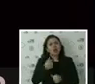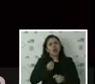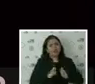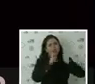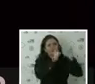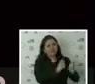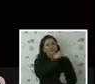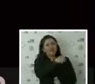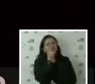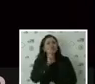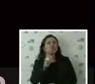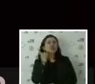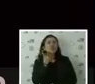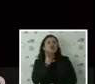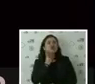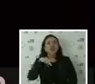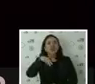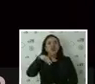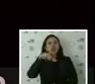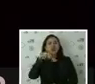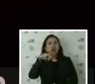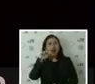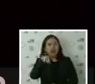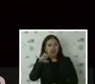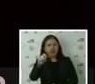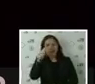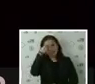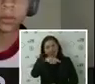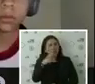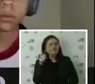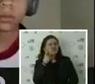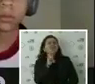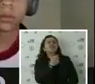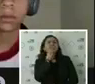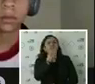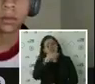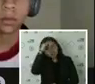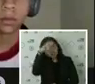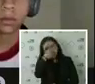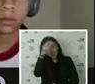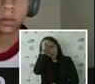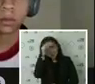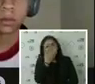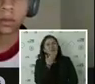uso de la voz a la diputada Ana Hernández para escuchar sus reflexiones. Diputada,